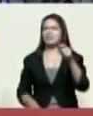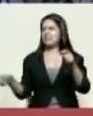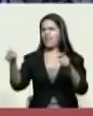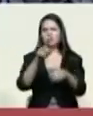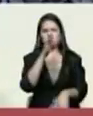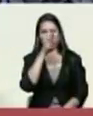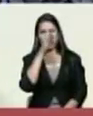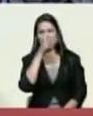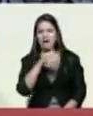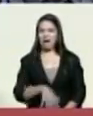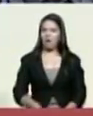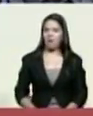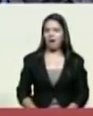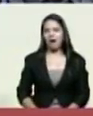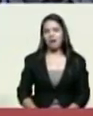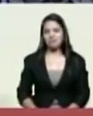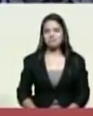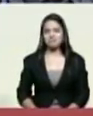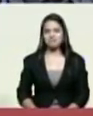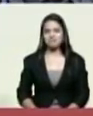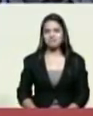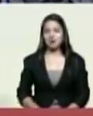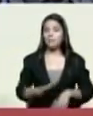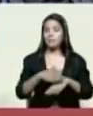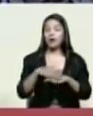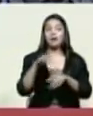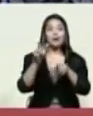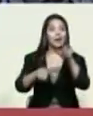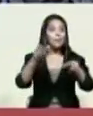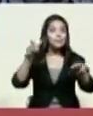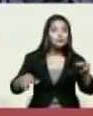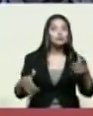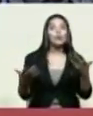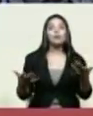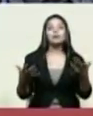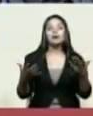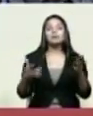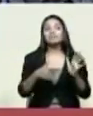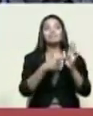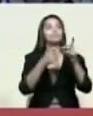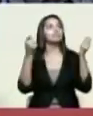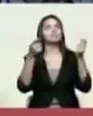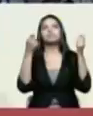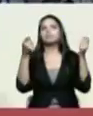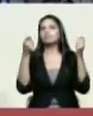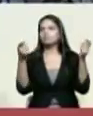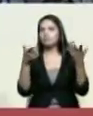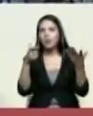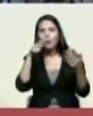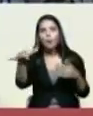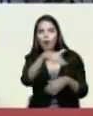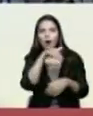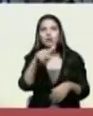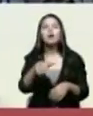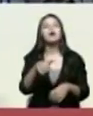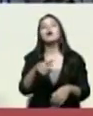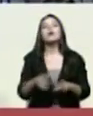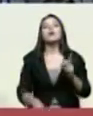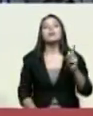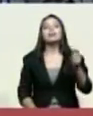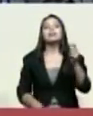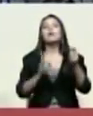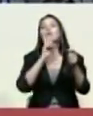burlaron, para que la gente la, para hacerla más pueblo. Porque el comandante Chávez un día le dijo, la